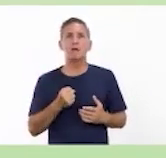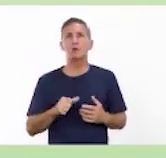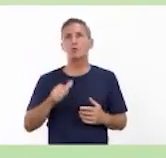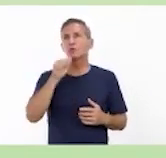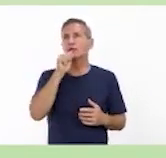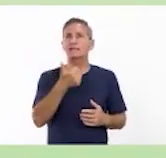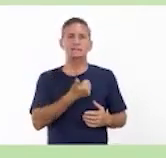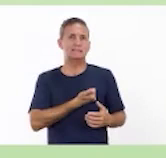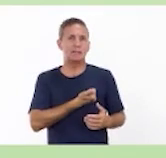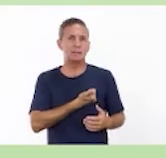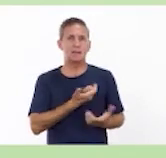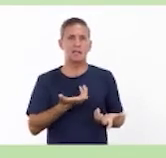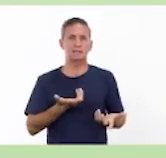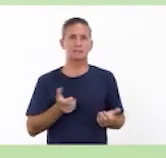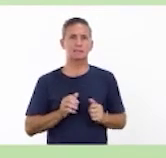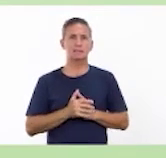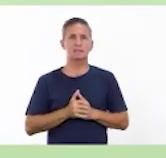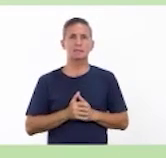diciembre.